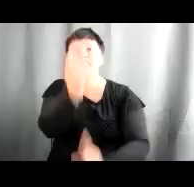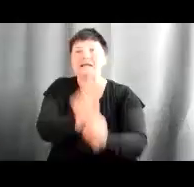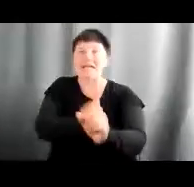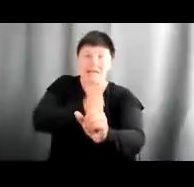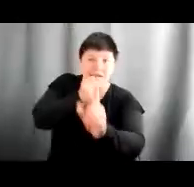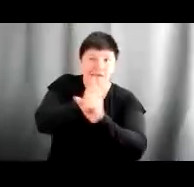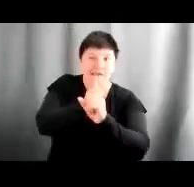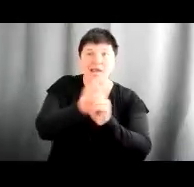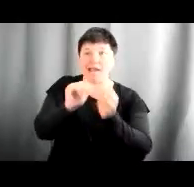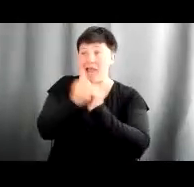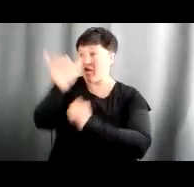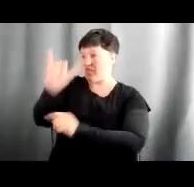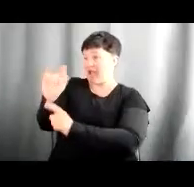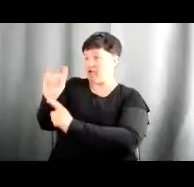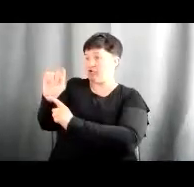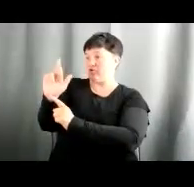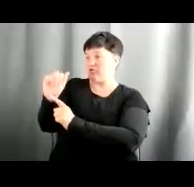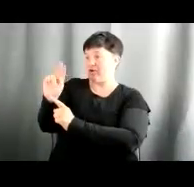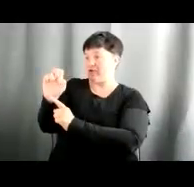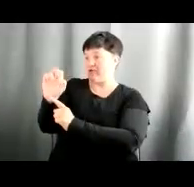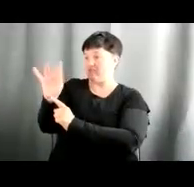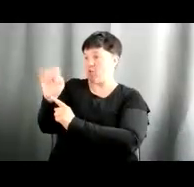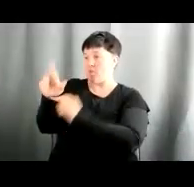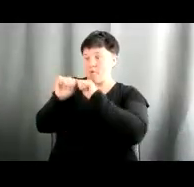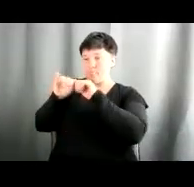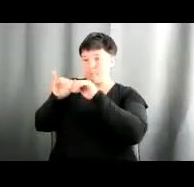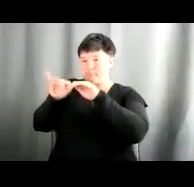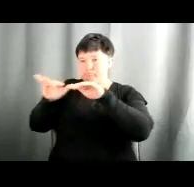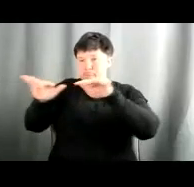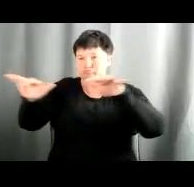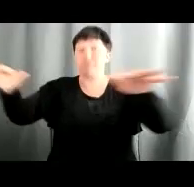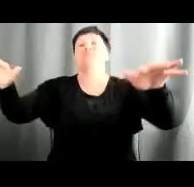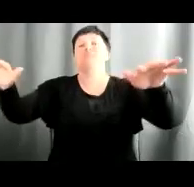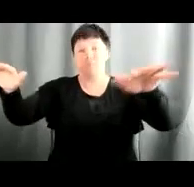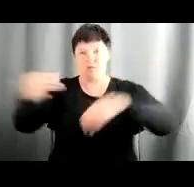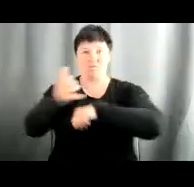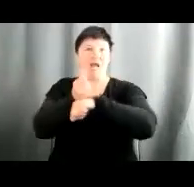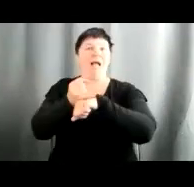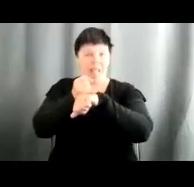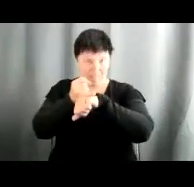distribuyen espacialmente los transformadores en la isla